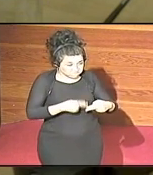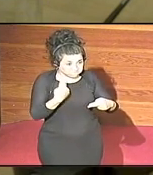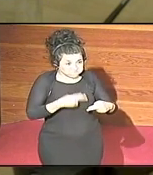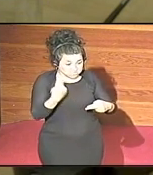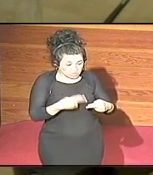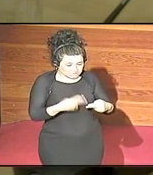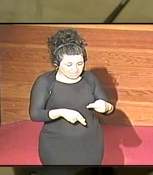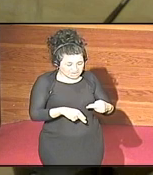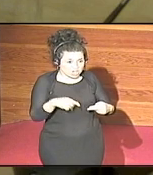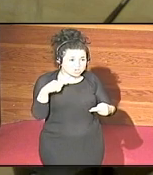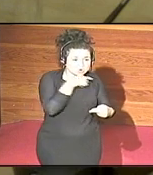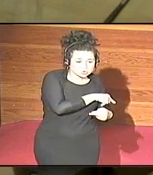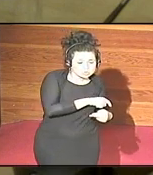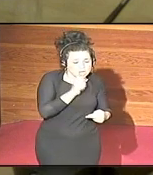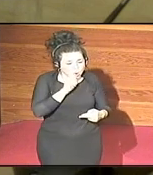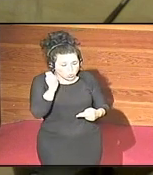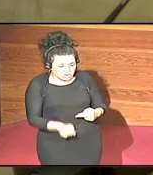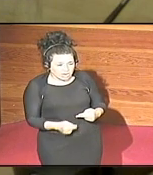hicieran esas maniobras, y eso es lo que he leído,